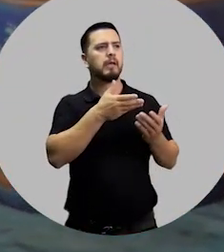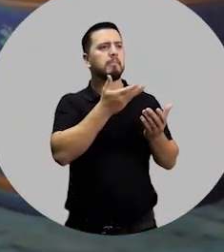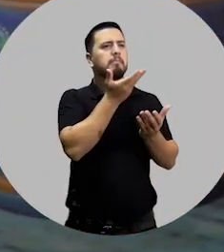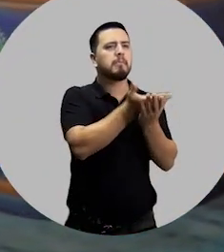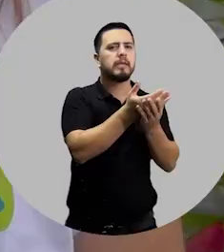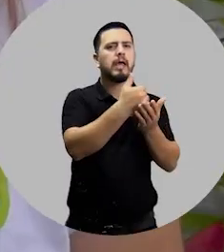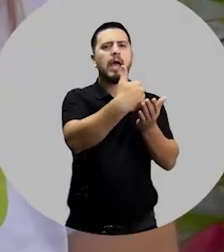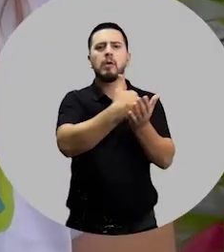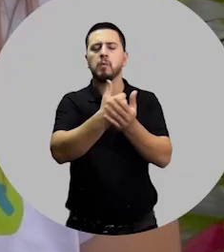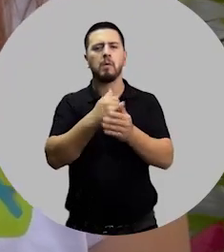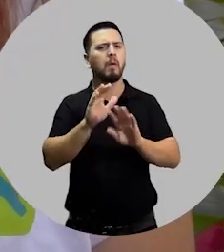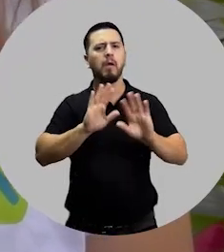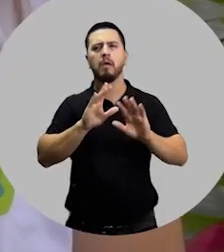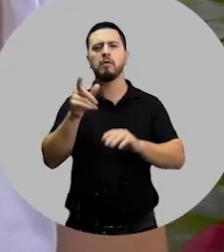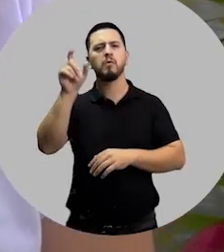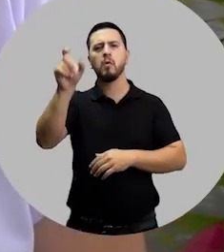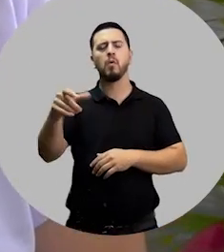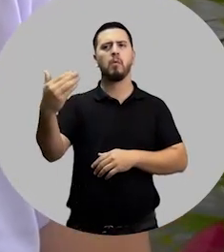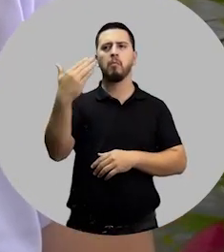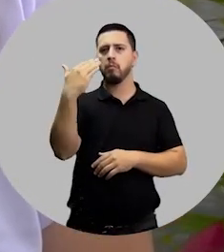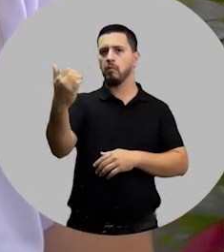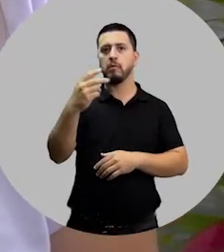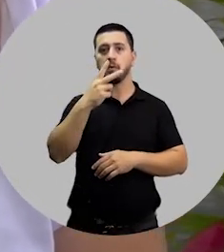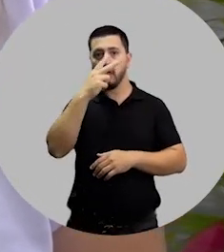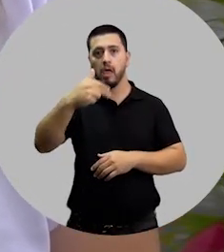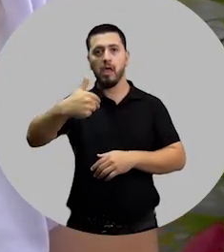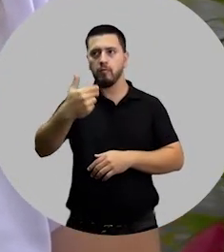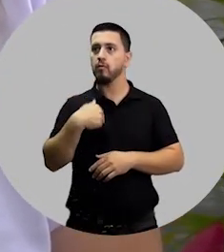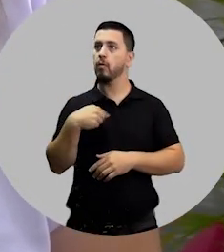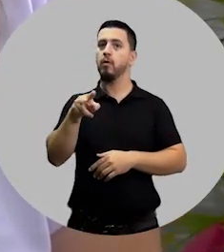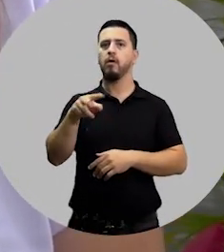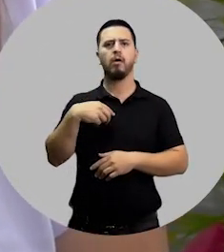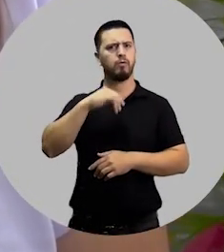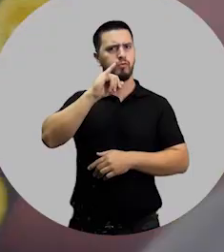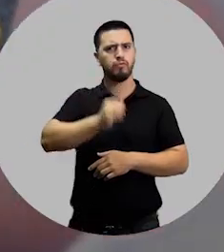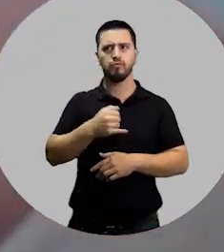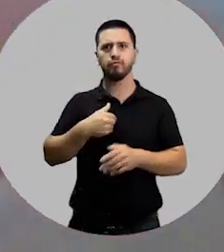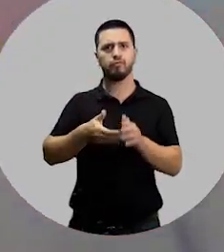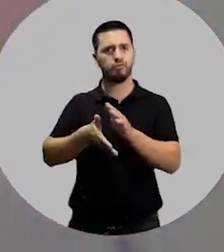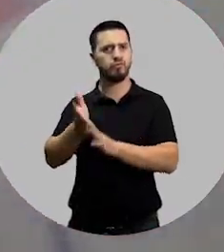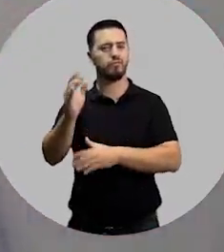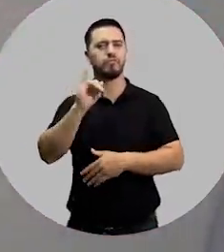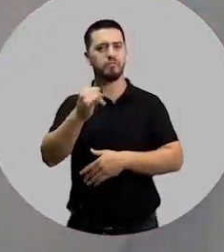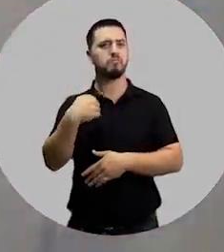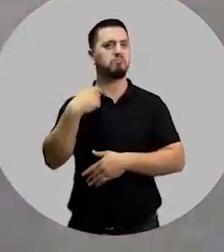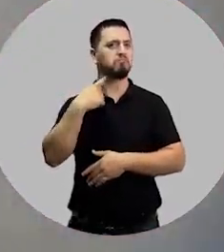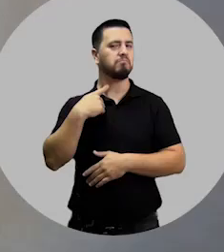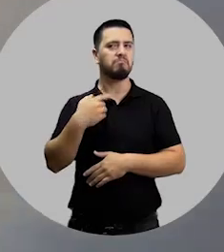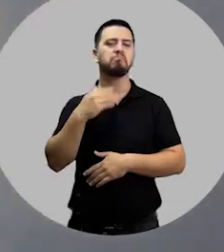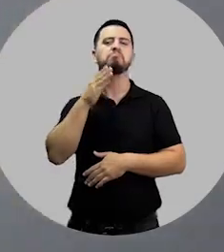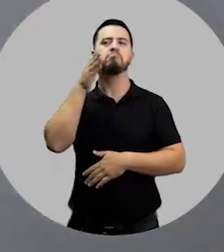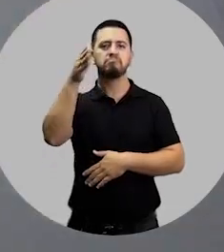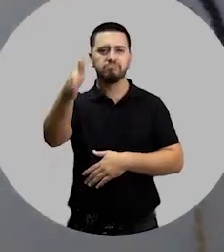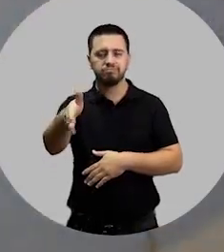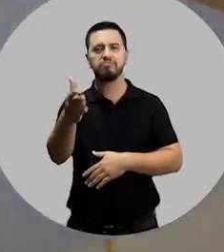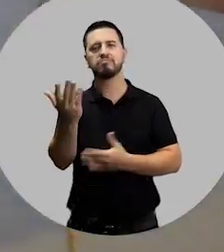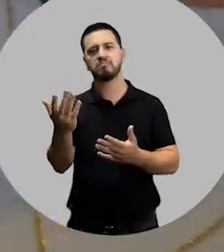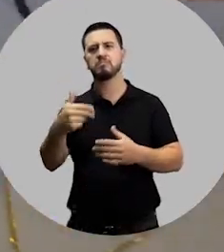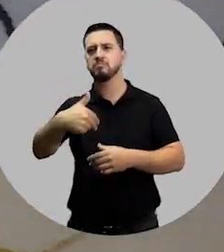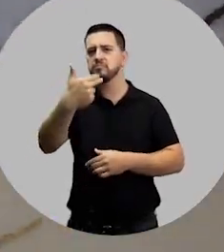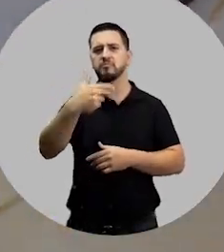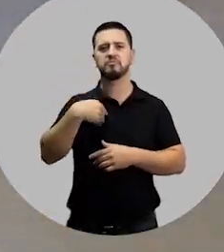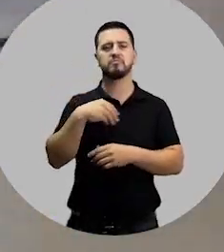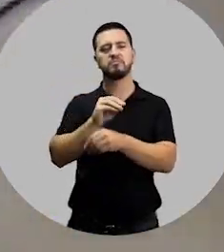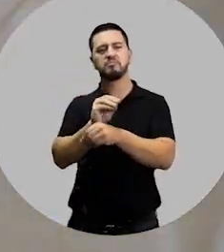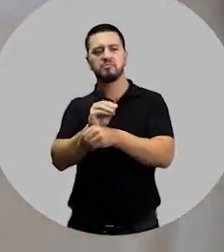me llamaron, me ofrecieron, ¿te gustaría grabar, te gustaría estar con nosotros? Y me fui y